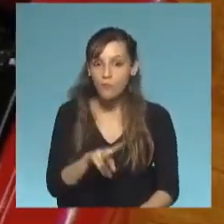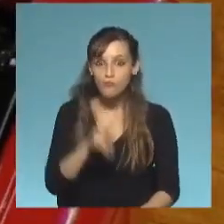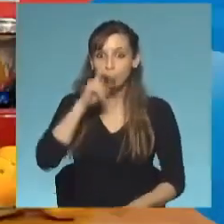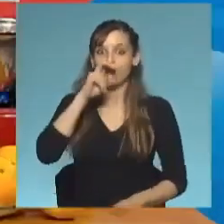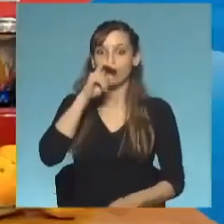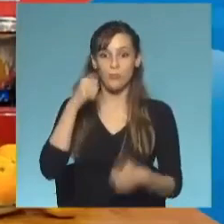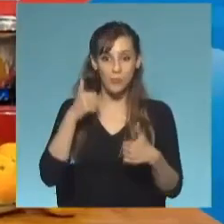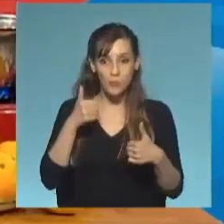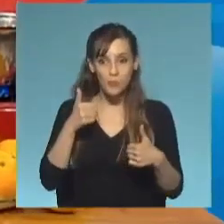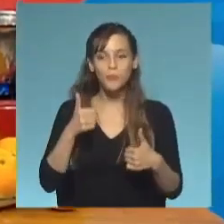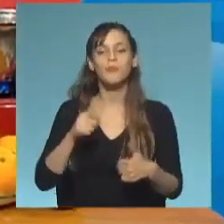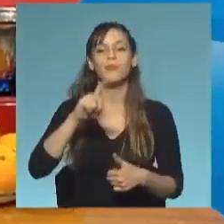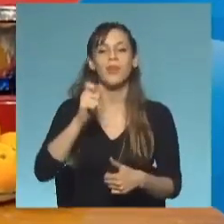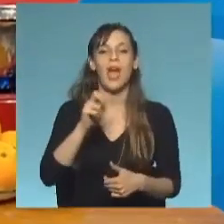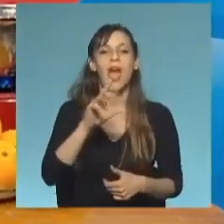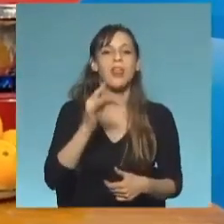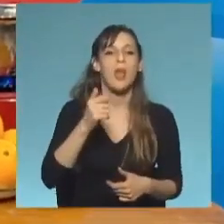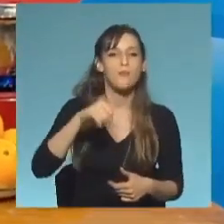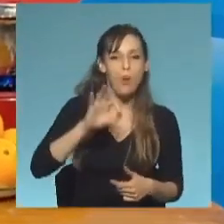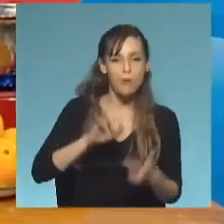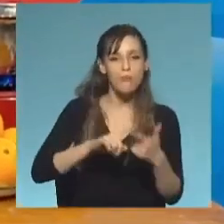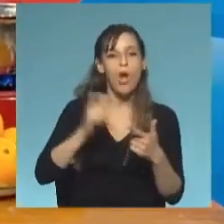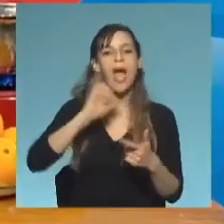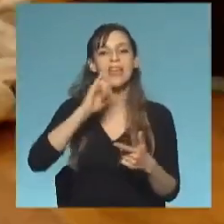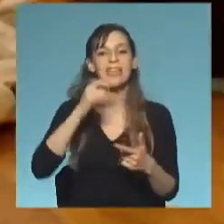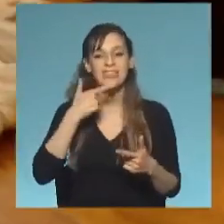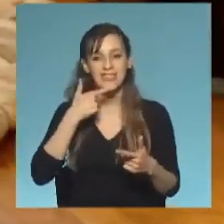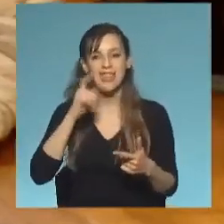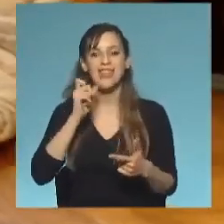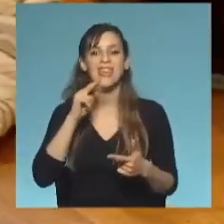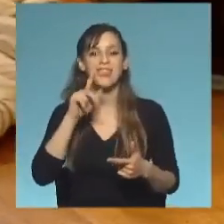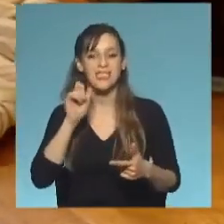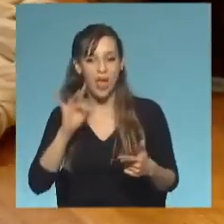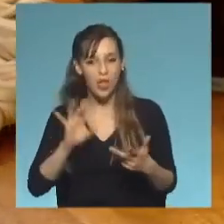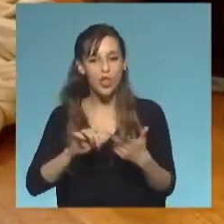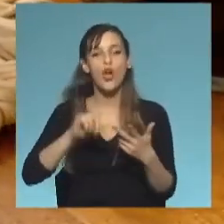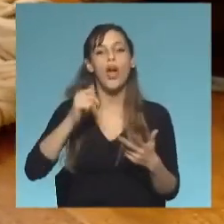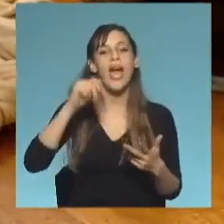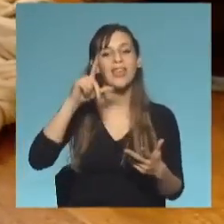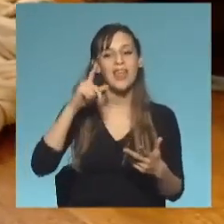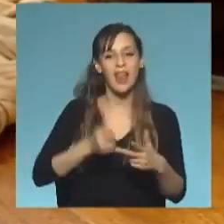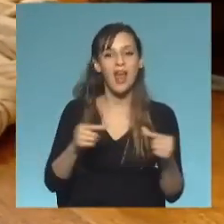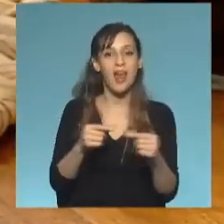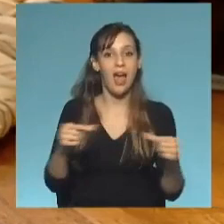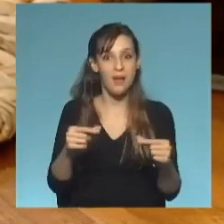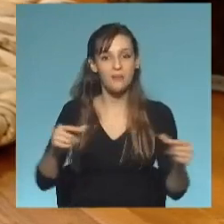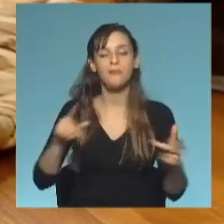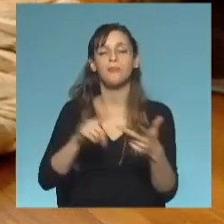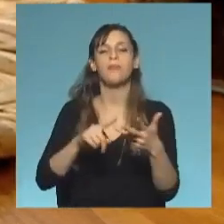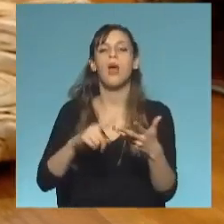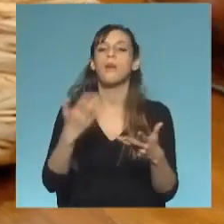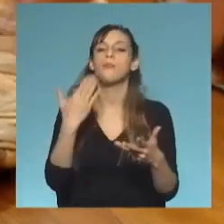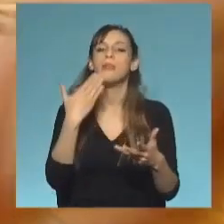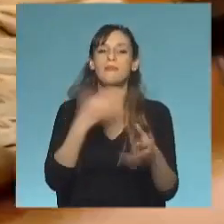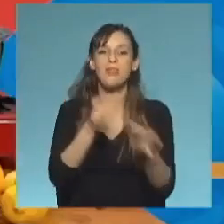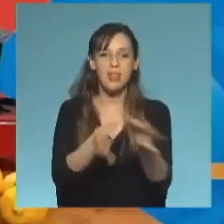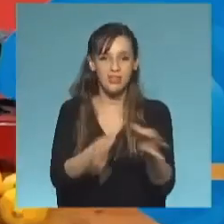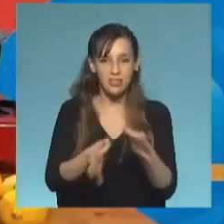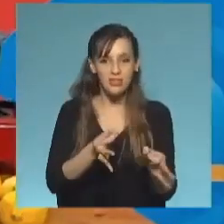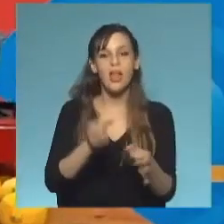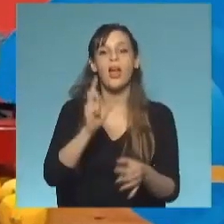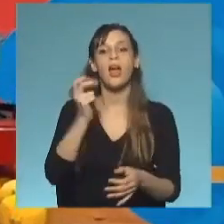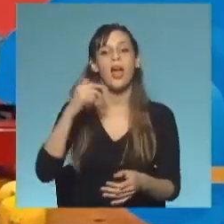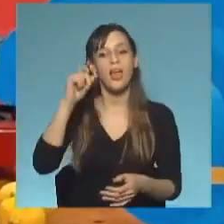pusimos cardamomo, le pusimos anís estrellado, clavo de olor. Canela en rama. Canela en rama, le pusimos pimienta, un poquito de canela en